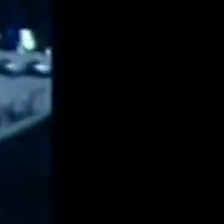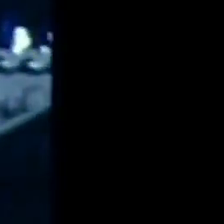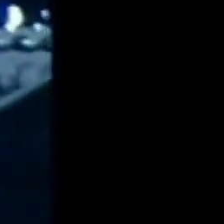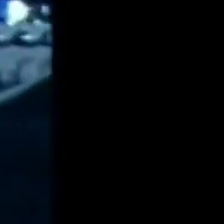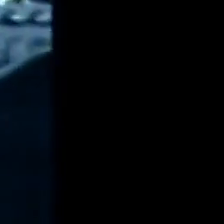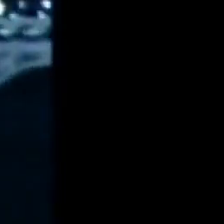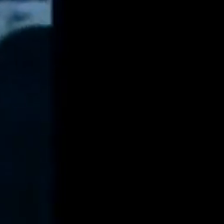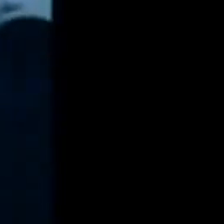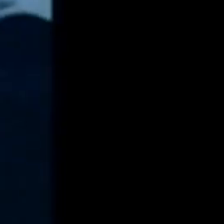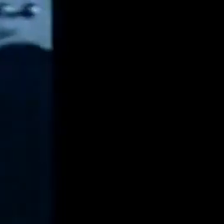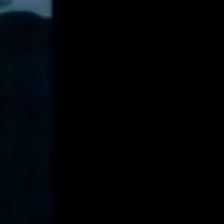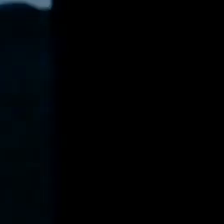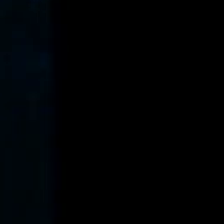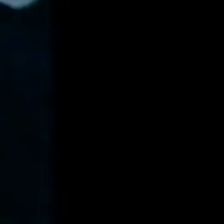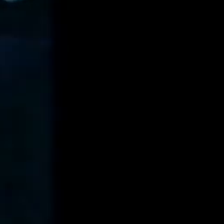escapando.